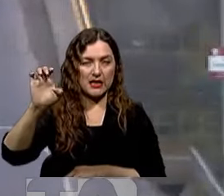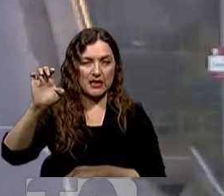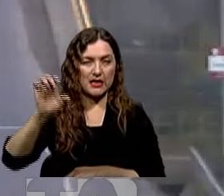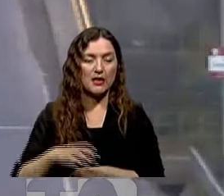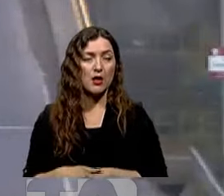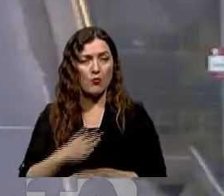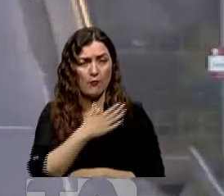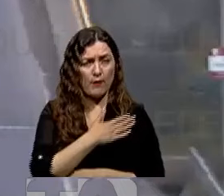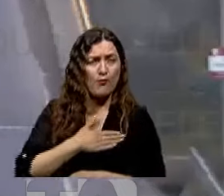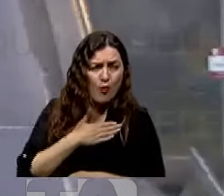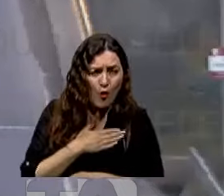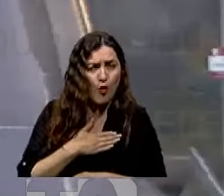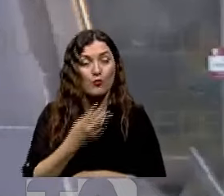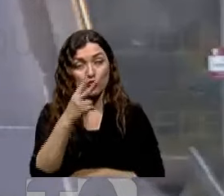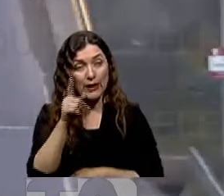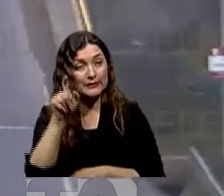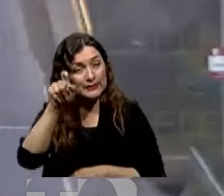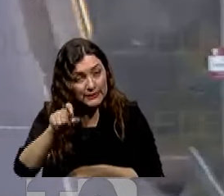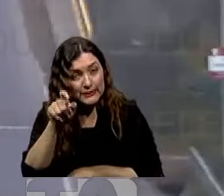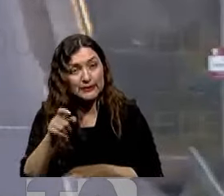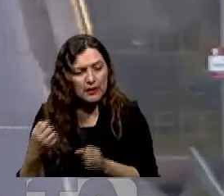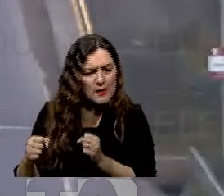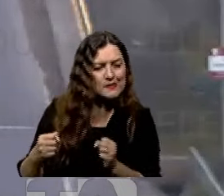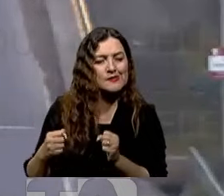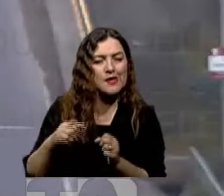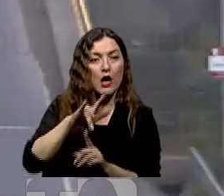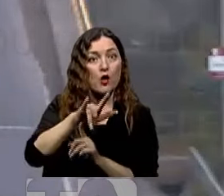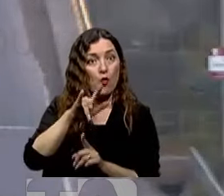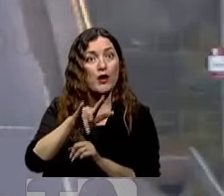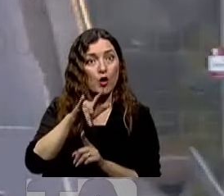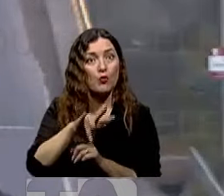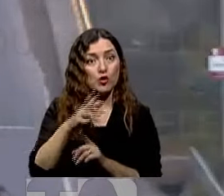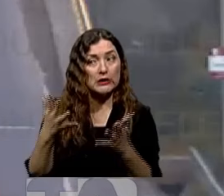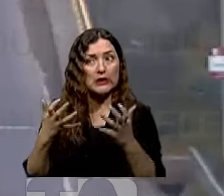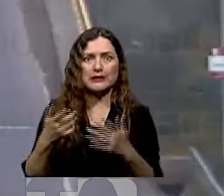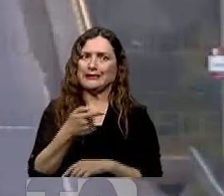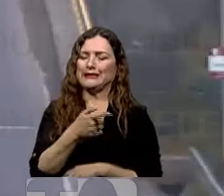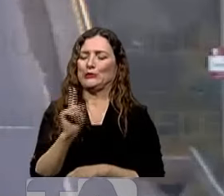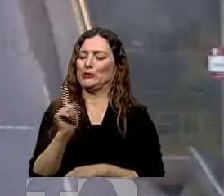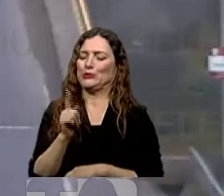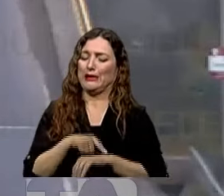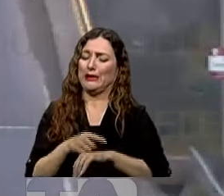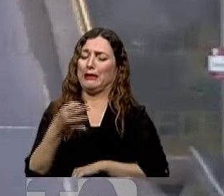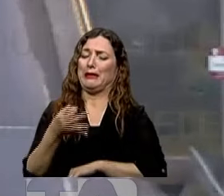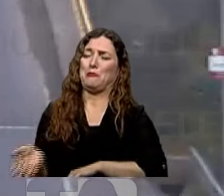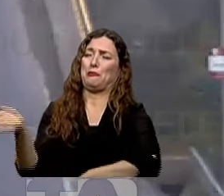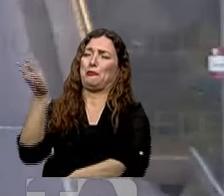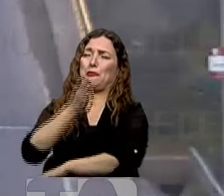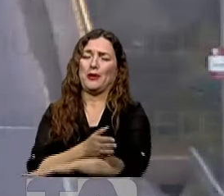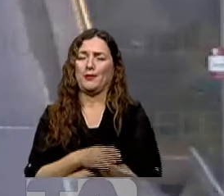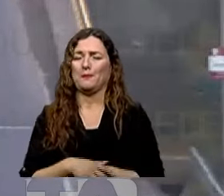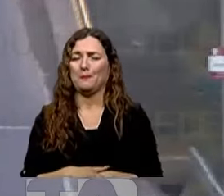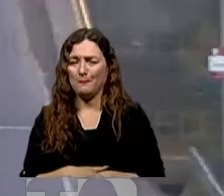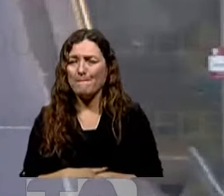hora, por favor, si usted necesita llegar sobre todo al aeropuerto Mariscal Sucre, la verdad es que debe salir con mucho tiempo porque